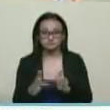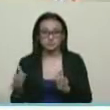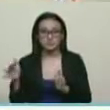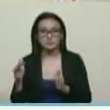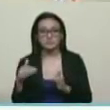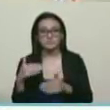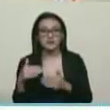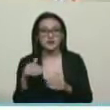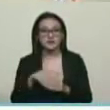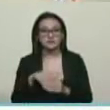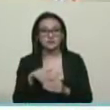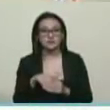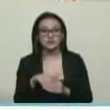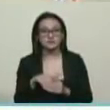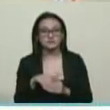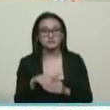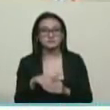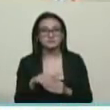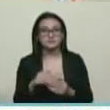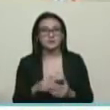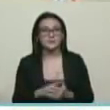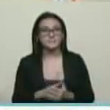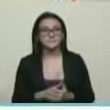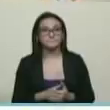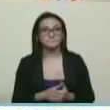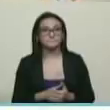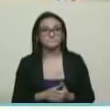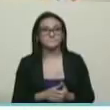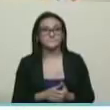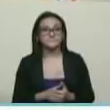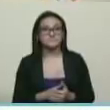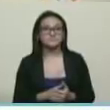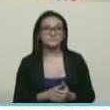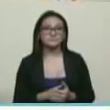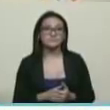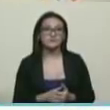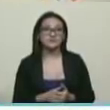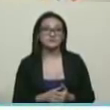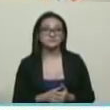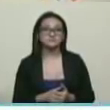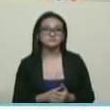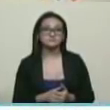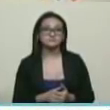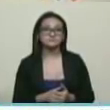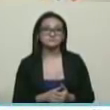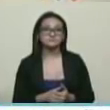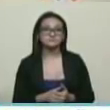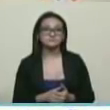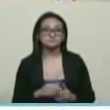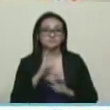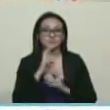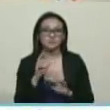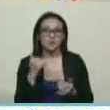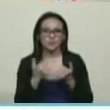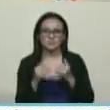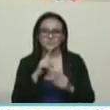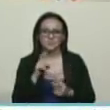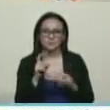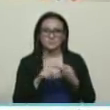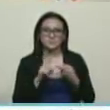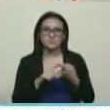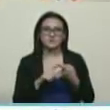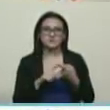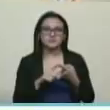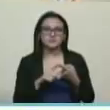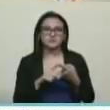electoral. ¿Qué es lo que viene en camino? Gracias. Bueno, comienzo por esta última, ¿verdad? Que es lo que viene en